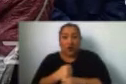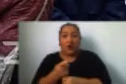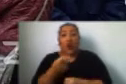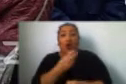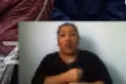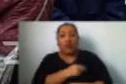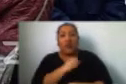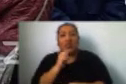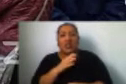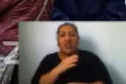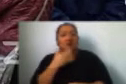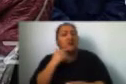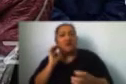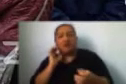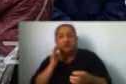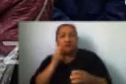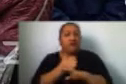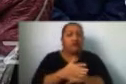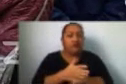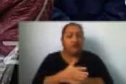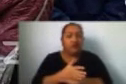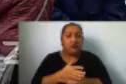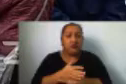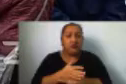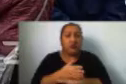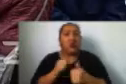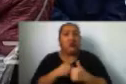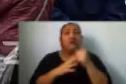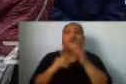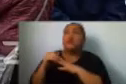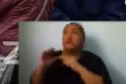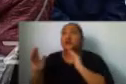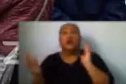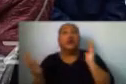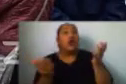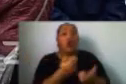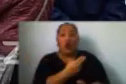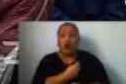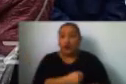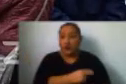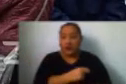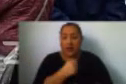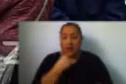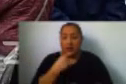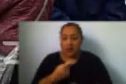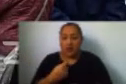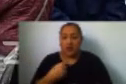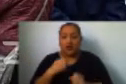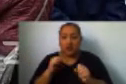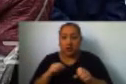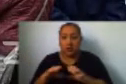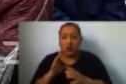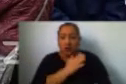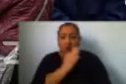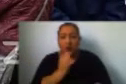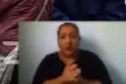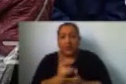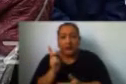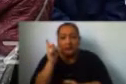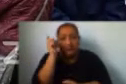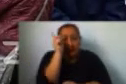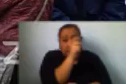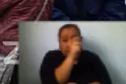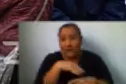hacer una intervención en la infraestructura del hospital. Pese a que dijimos que iba a ser un problema complicado